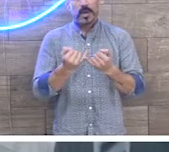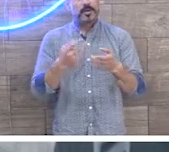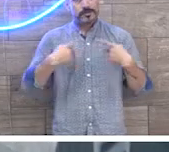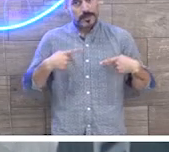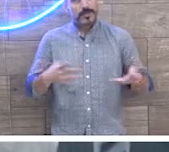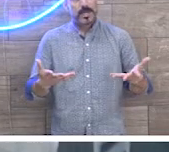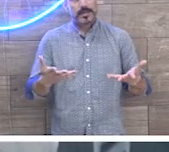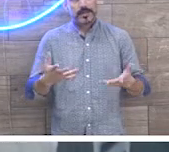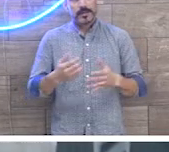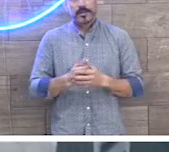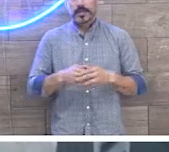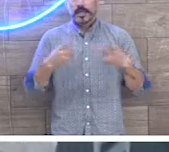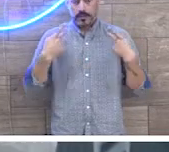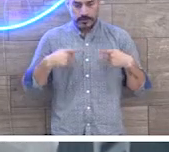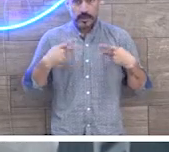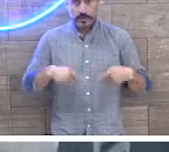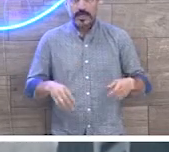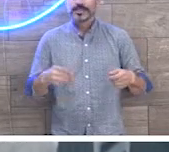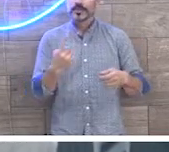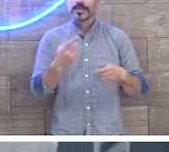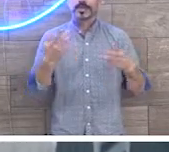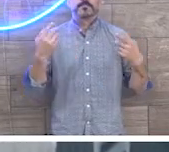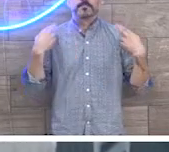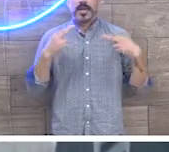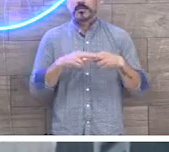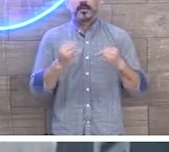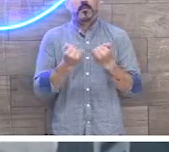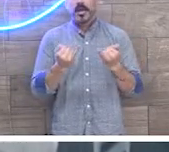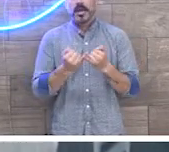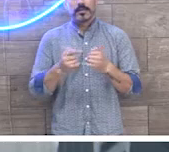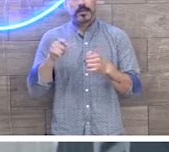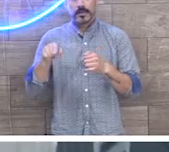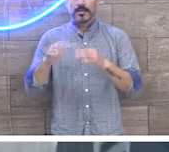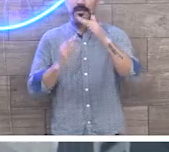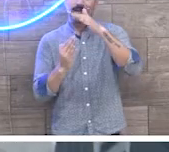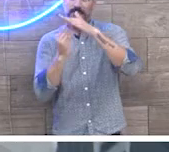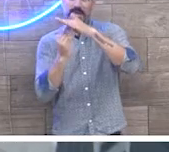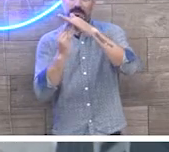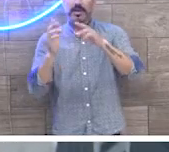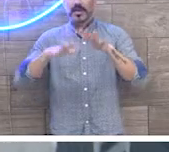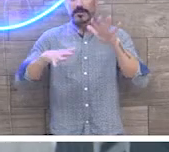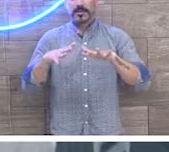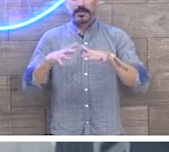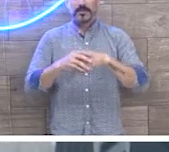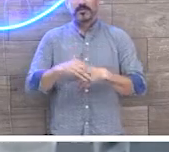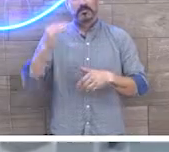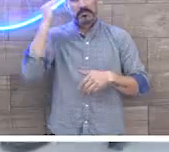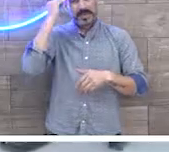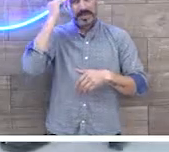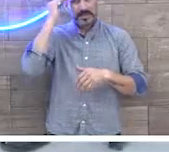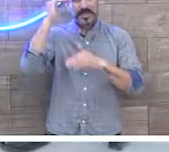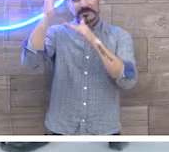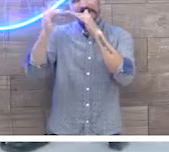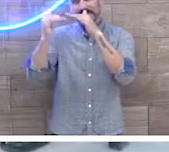tanto también tiene sus limitaciones, también tiene sus prejuicios y tiene una serie de situaciones que tiene que ir venciendo.